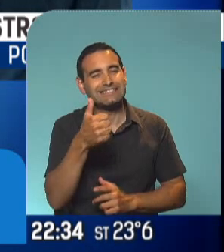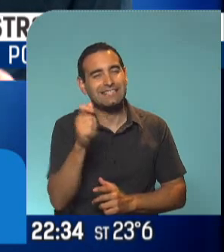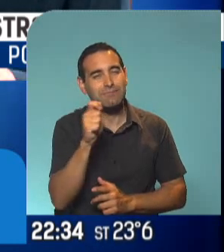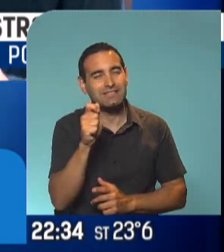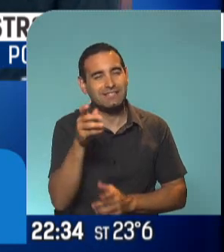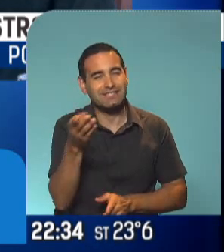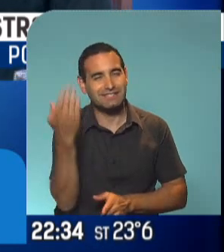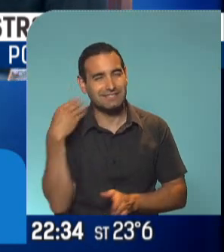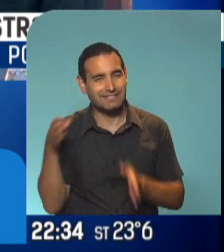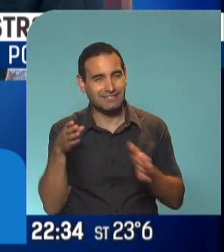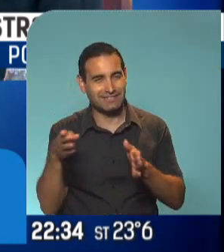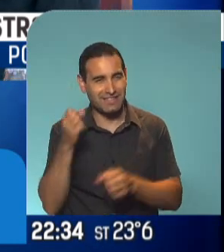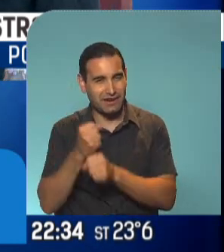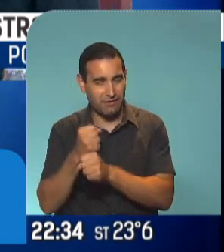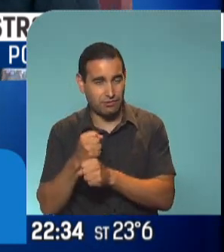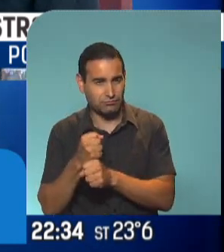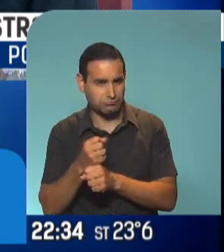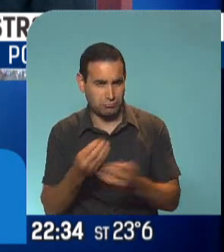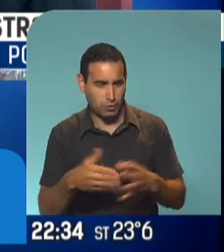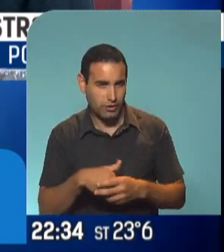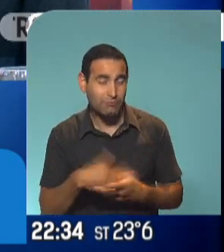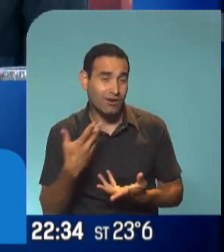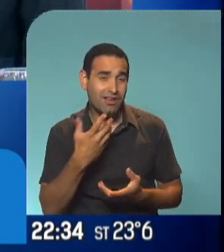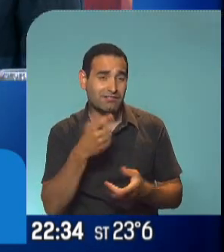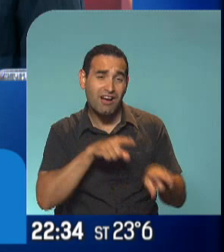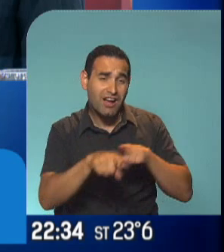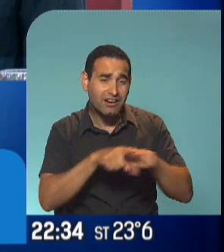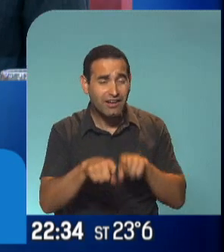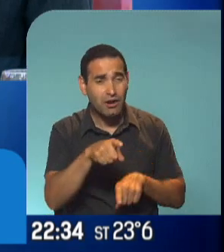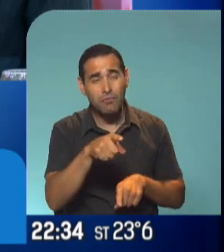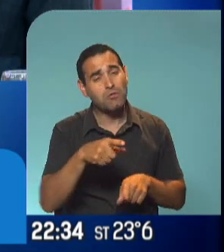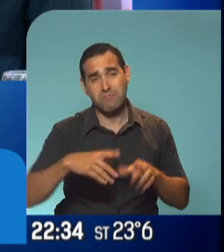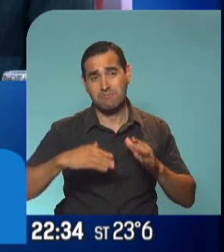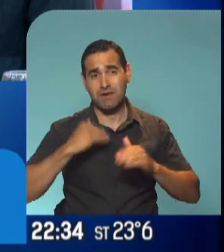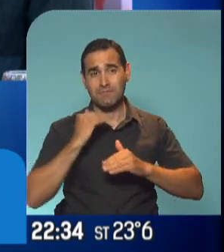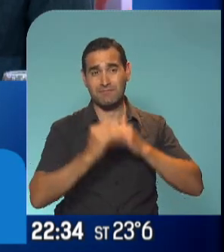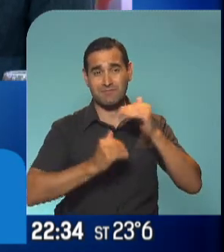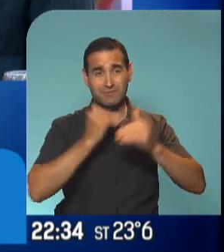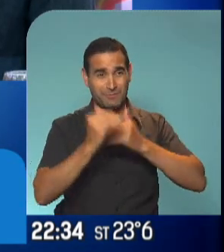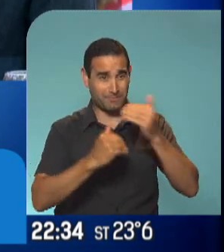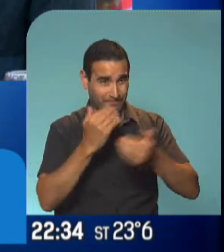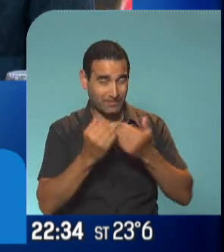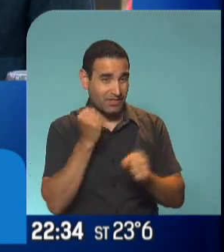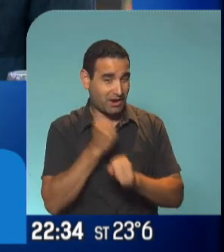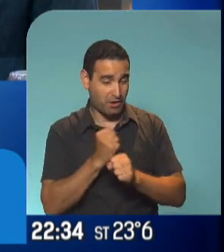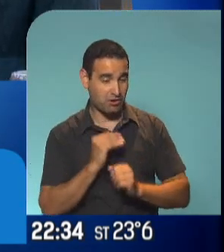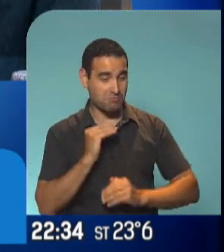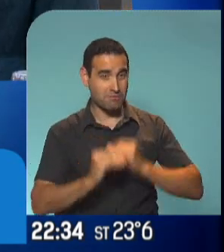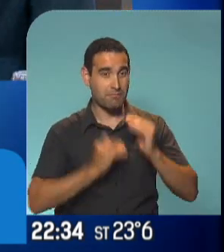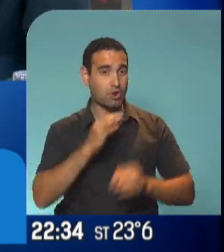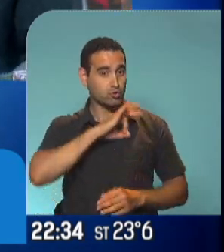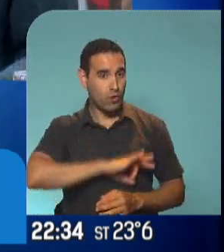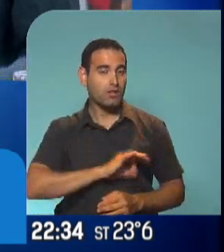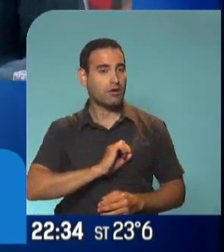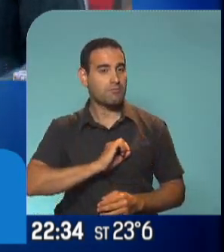meses activos. ¿Por qué? Porque son carreras en las cuales vos vas evolucionando en términos del trabajo que realizás y del sueldo que